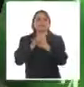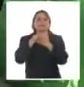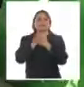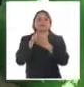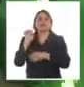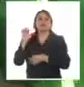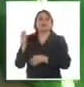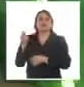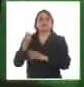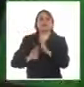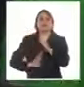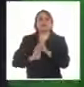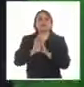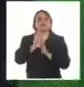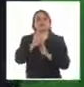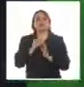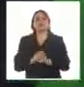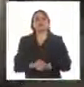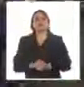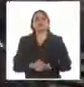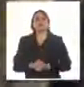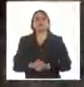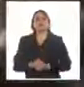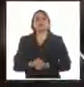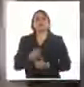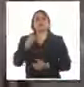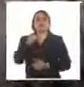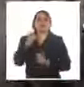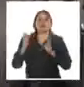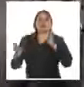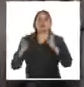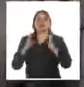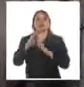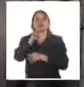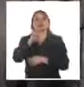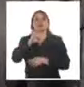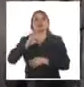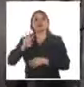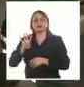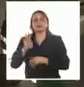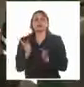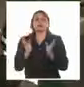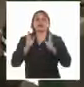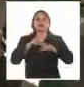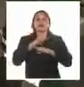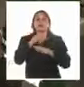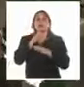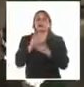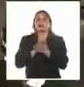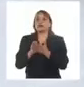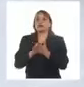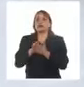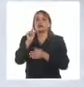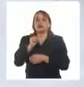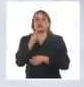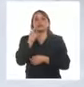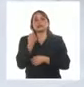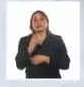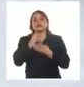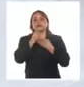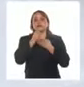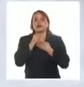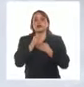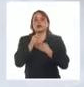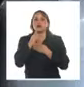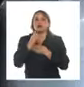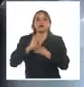economía. Gestión de gobierno trazada para el presente año, en la que ningún consumidor vulnerable quedará